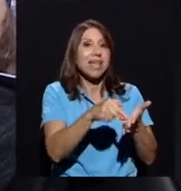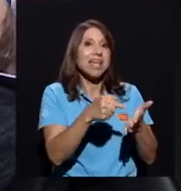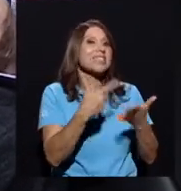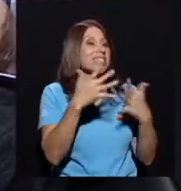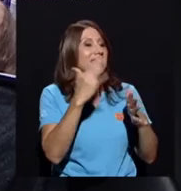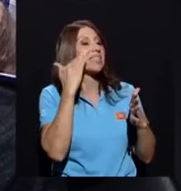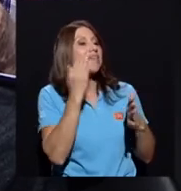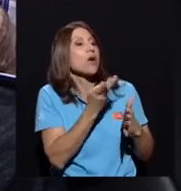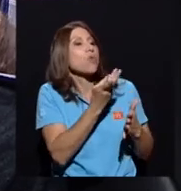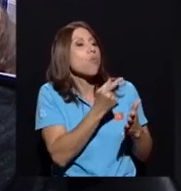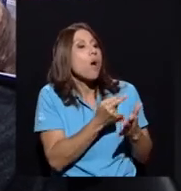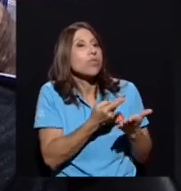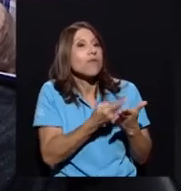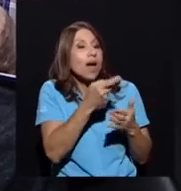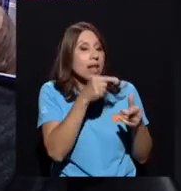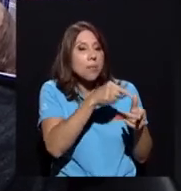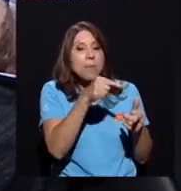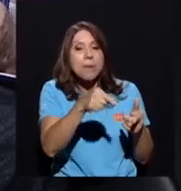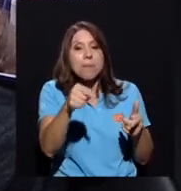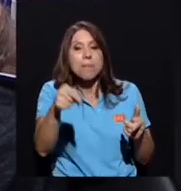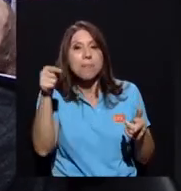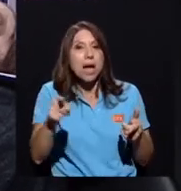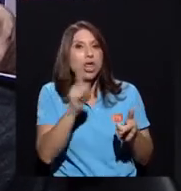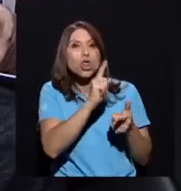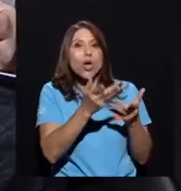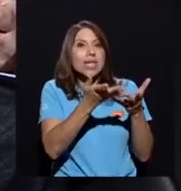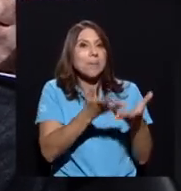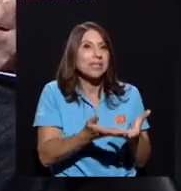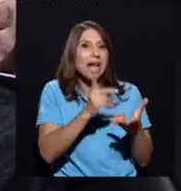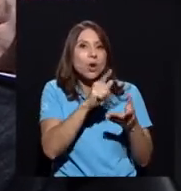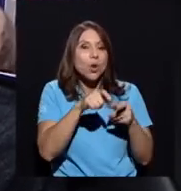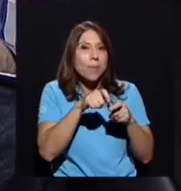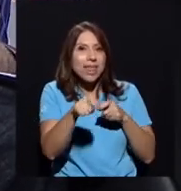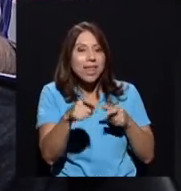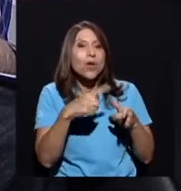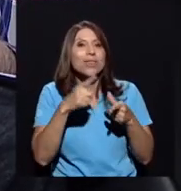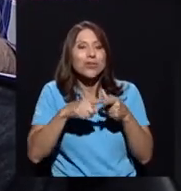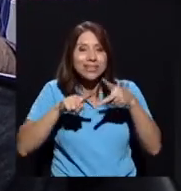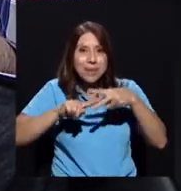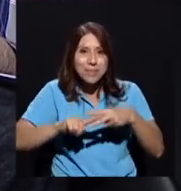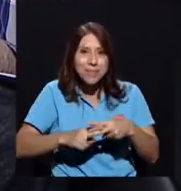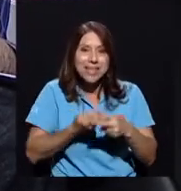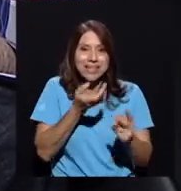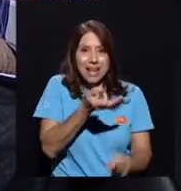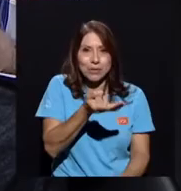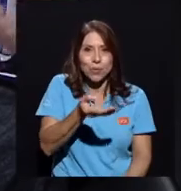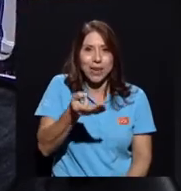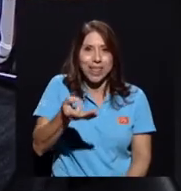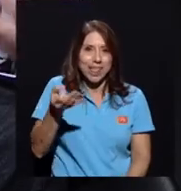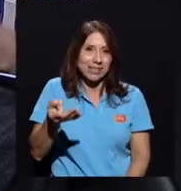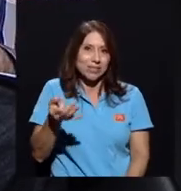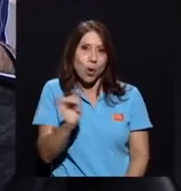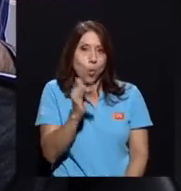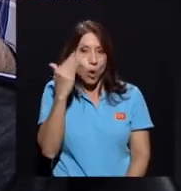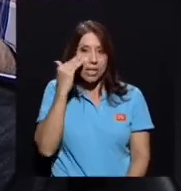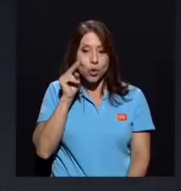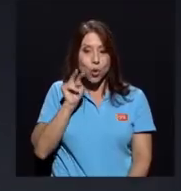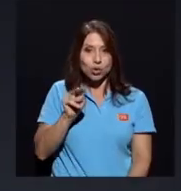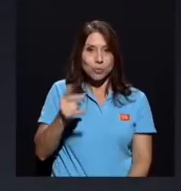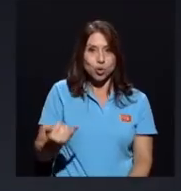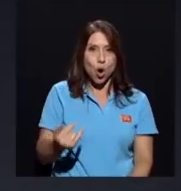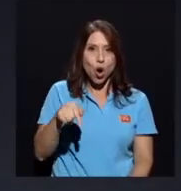tanto ya no hay que pensarlo ya no hay que medirlo y ahí empieza literalmente a existir las monedas como las conocemos hoy